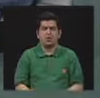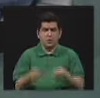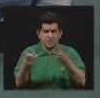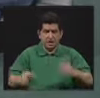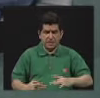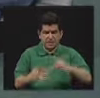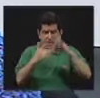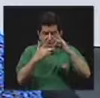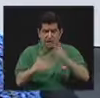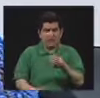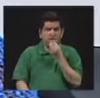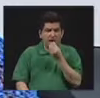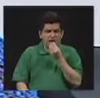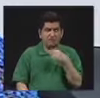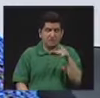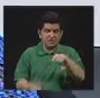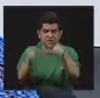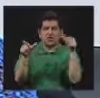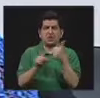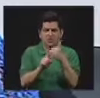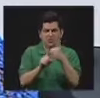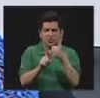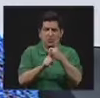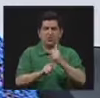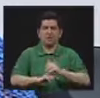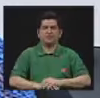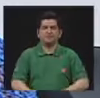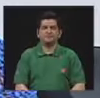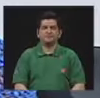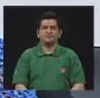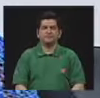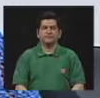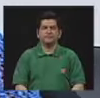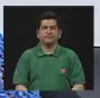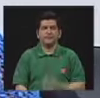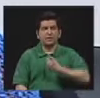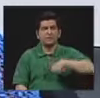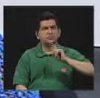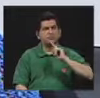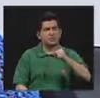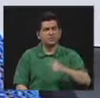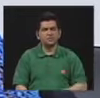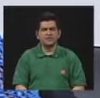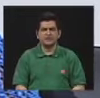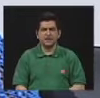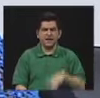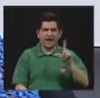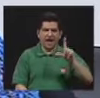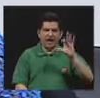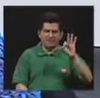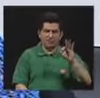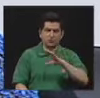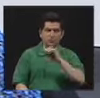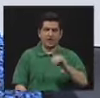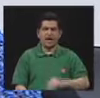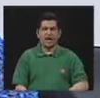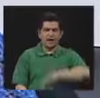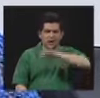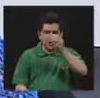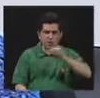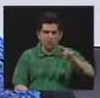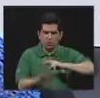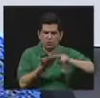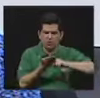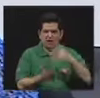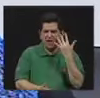la localidad. La materia prima para la alimentación son de la localidad. Podemos decir que la Fortuna, tanto la Fortuna